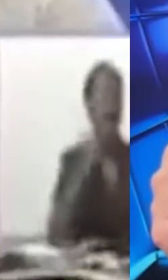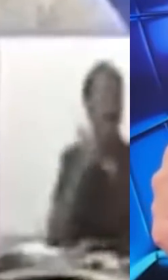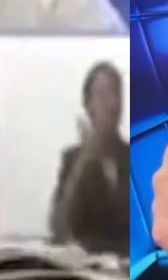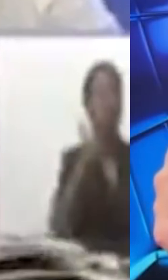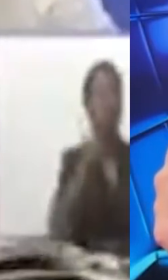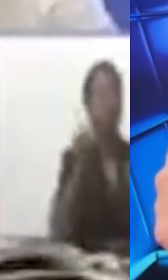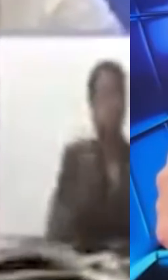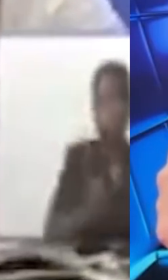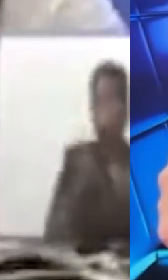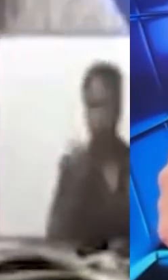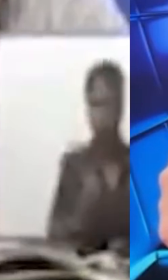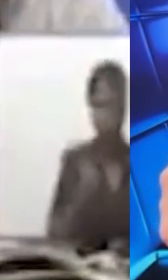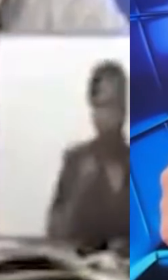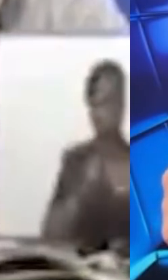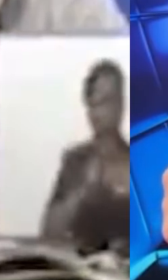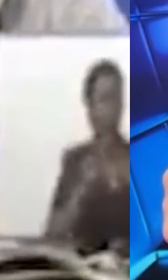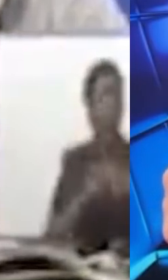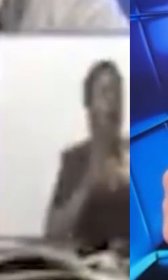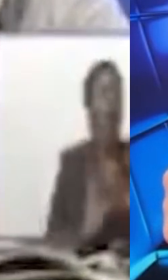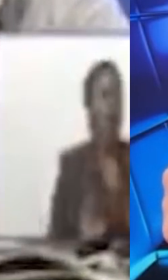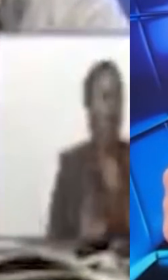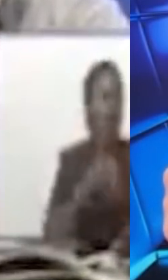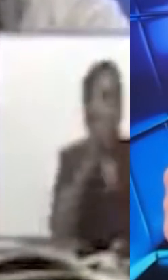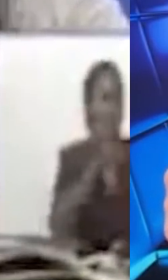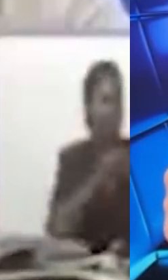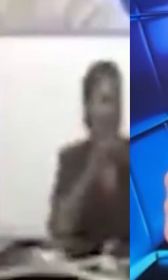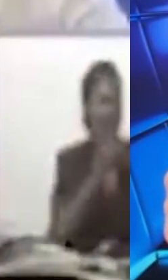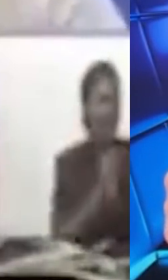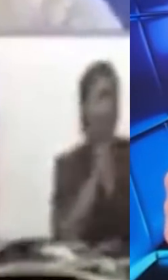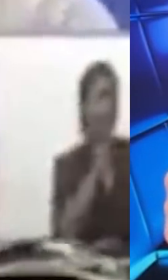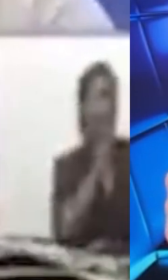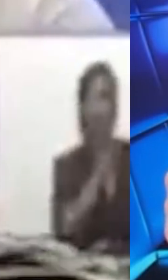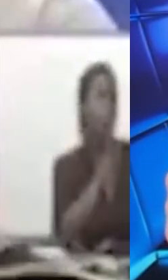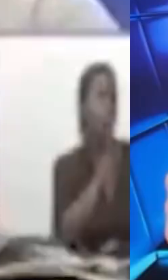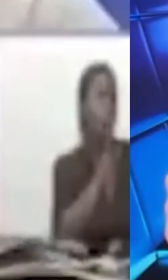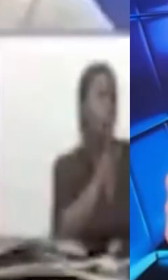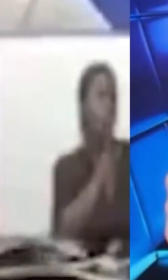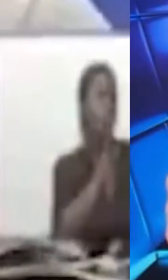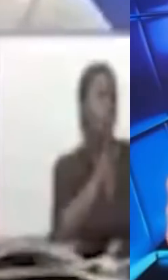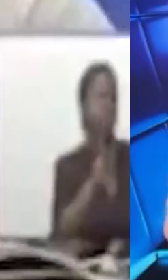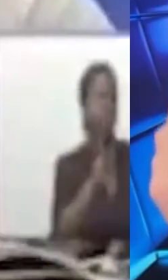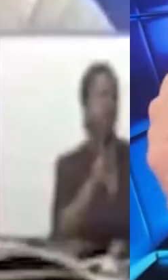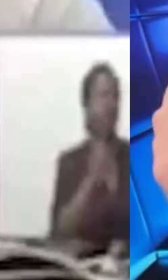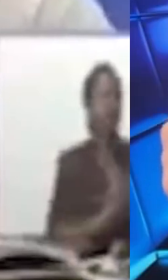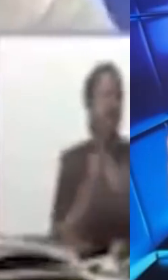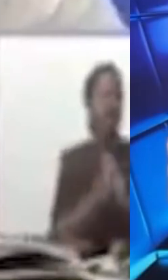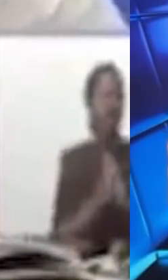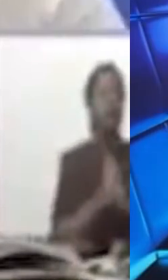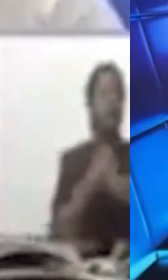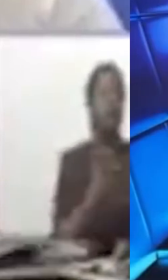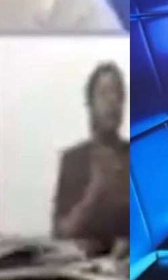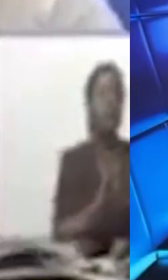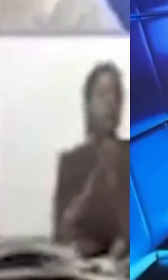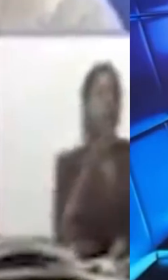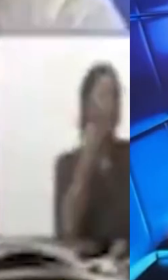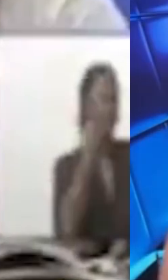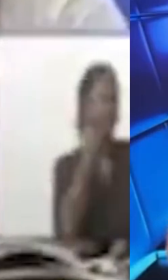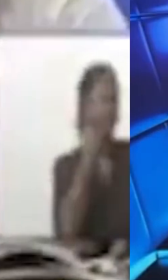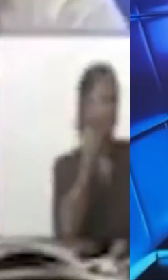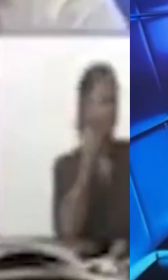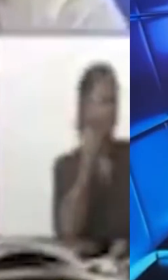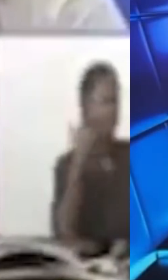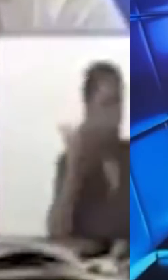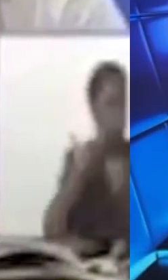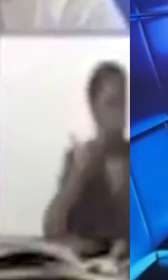se decidió? Estamos trabajando con 2 furgones, díganse paneles de TESA, desde hace aproximadamente 15